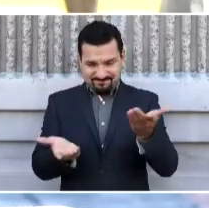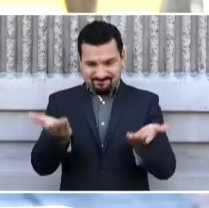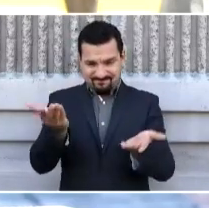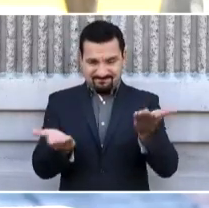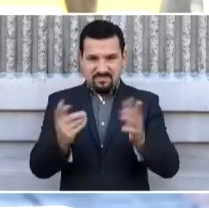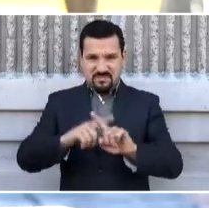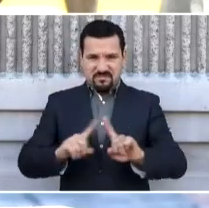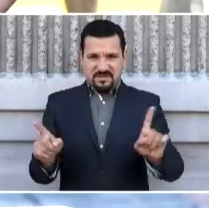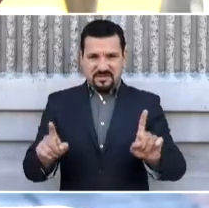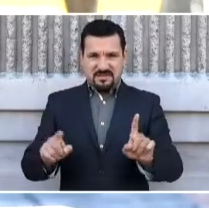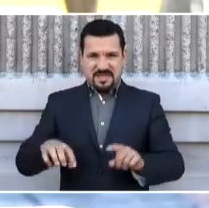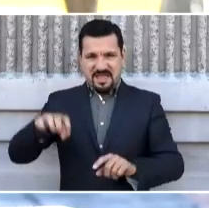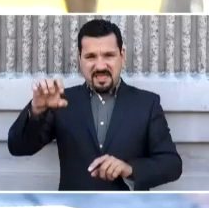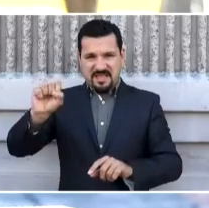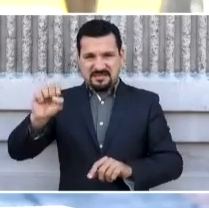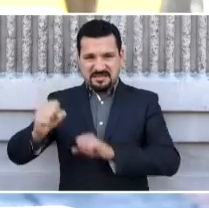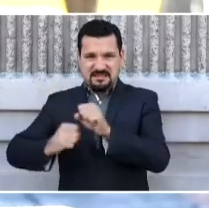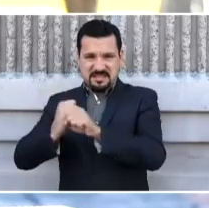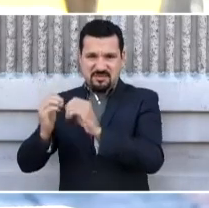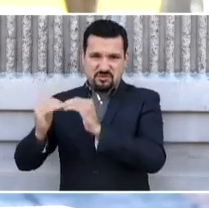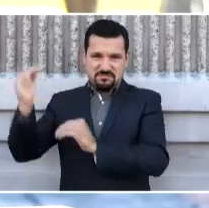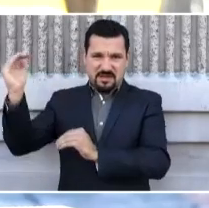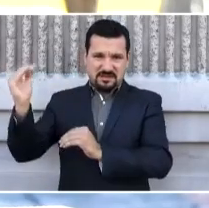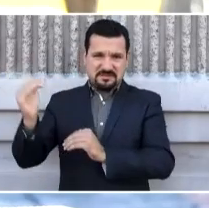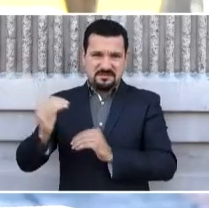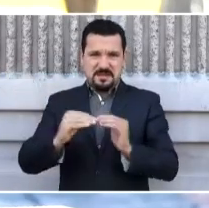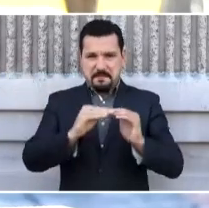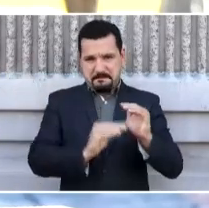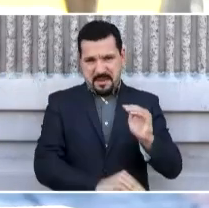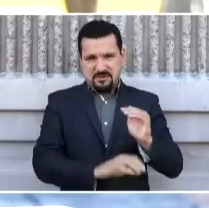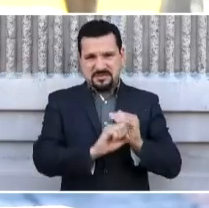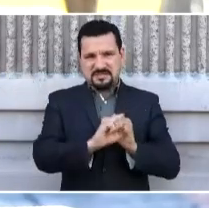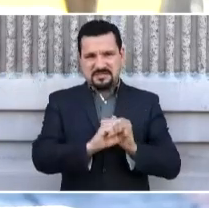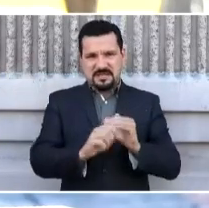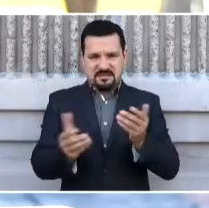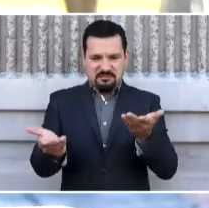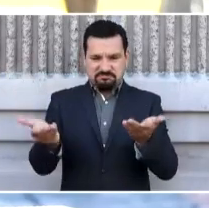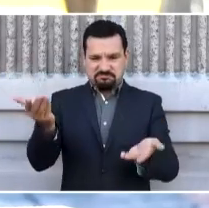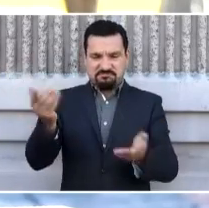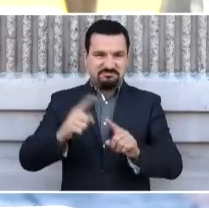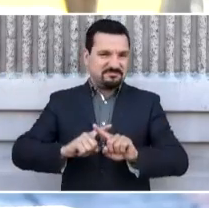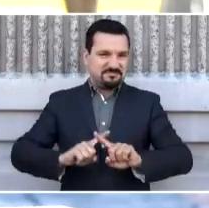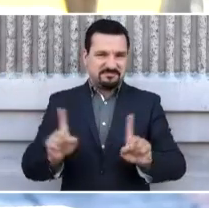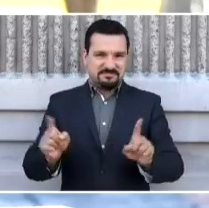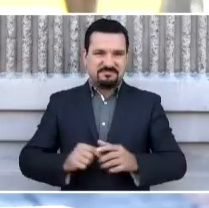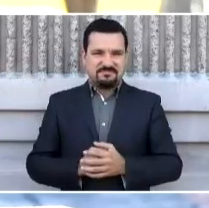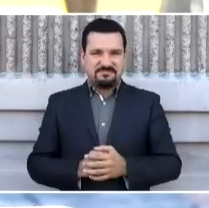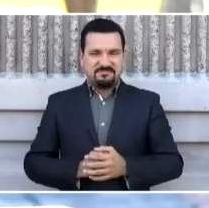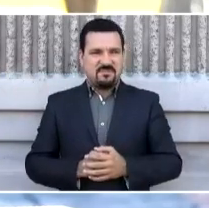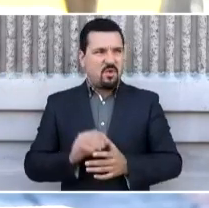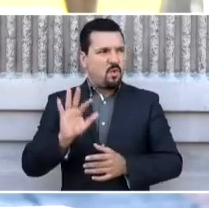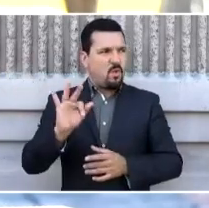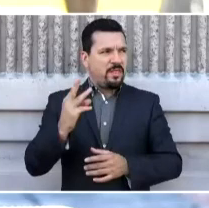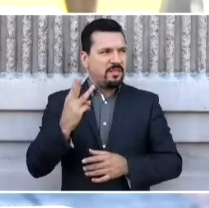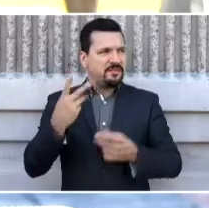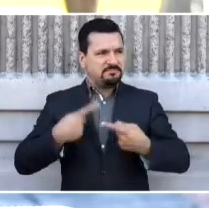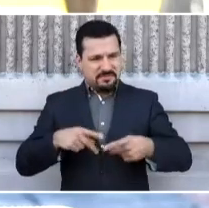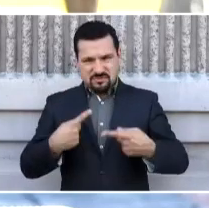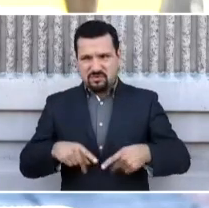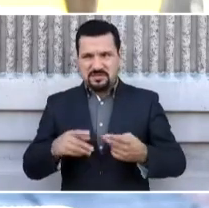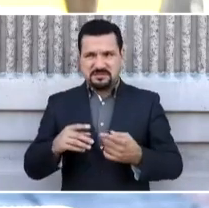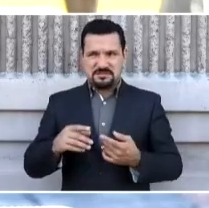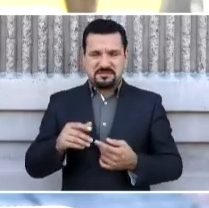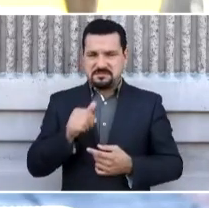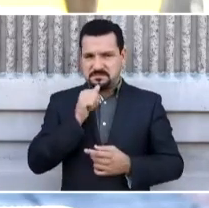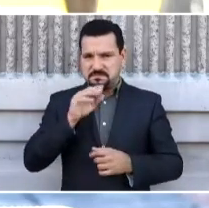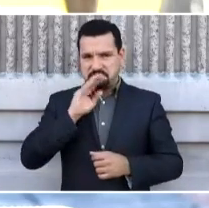entre las personas que tienen más de 60 años y los que tienen menos de 60 años. De los 43 casos que no fueron fatales